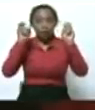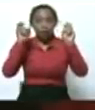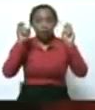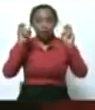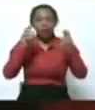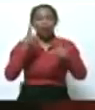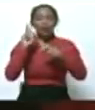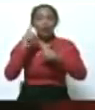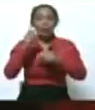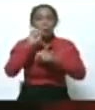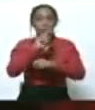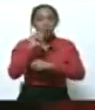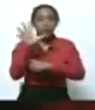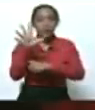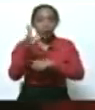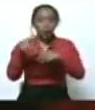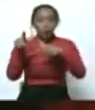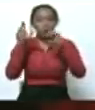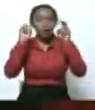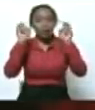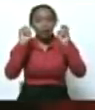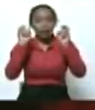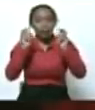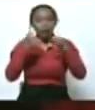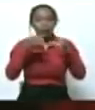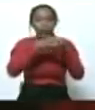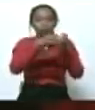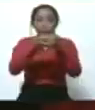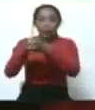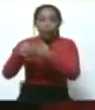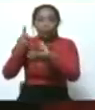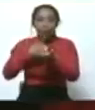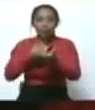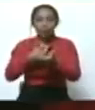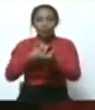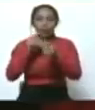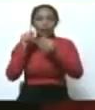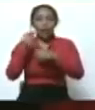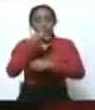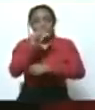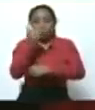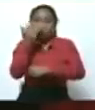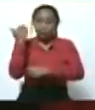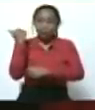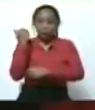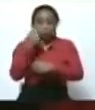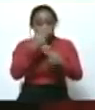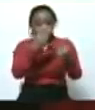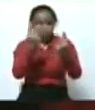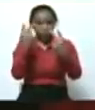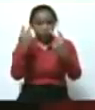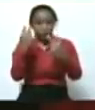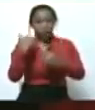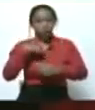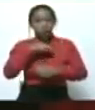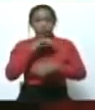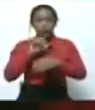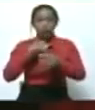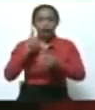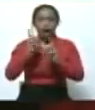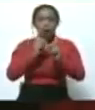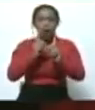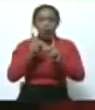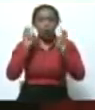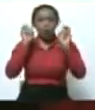25 sectores que van a estar incorporados. Fíjense que la semana pasada habíamos dejado por fuera algunos